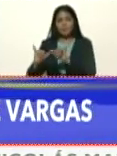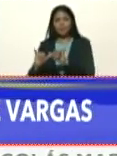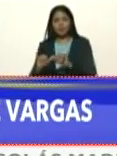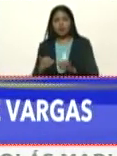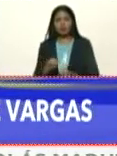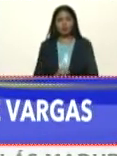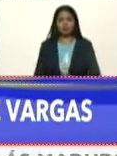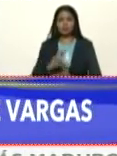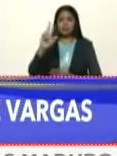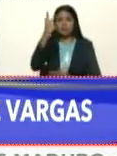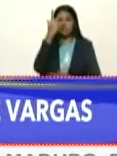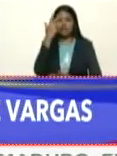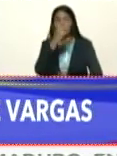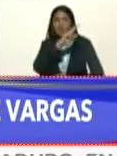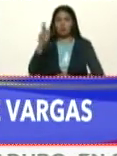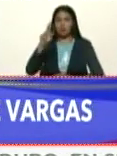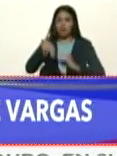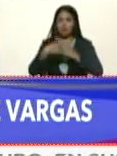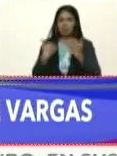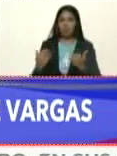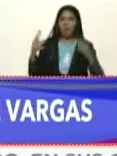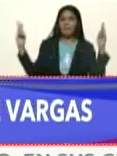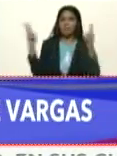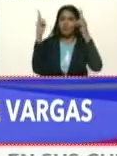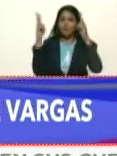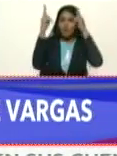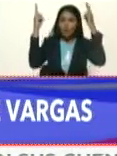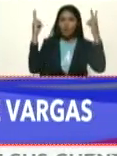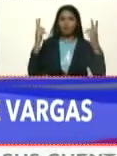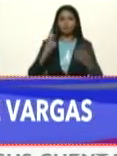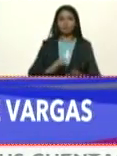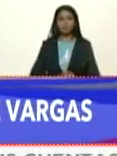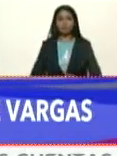fundó la Tercera República, ahora sí victoriosa.